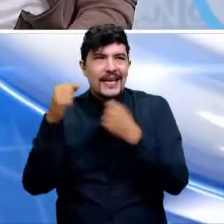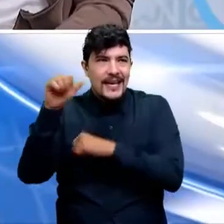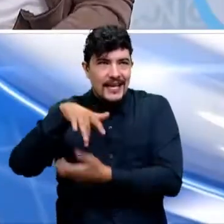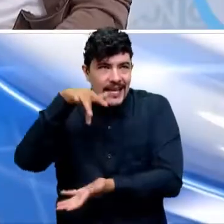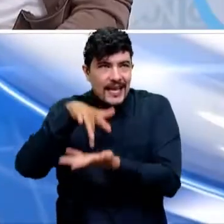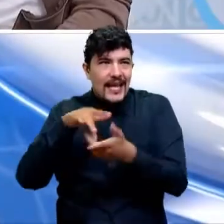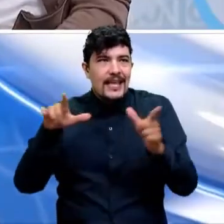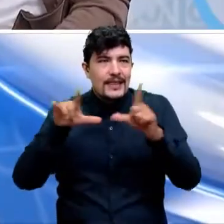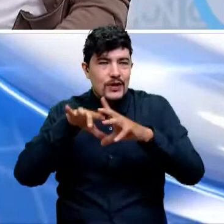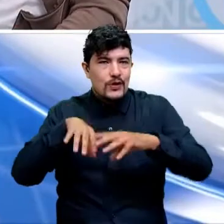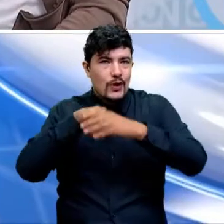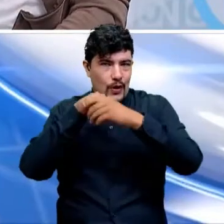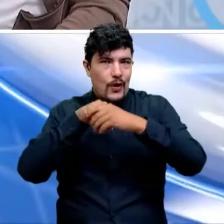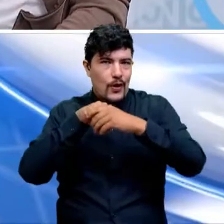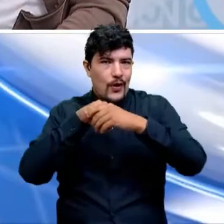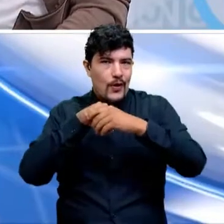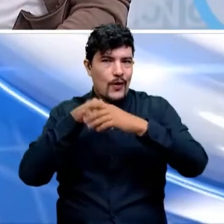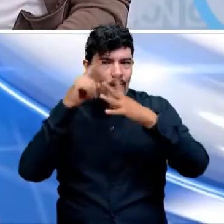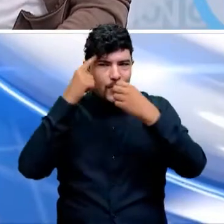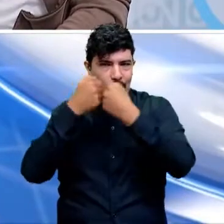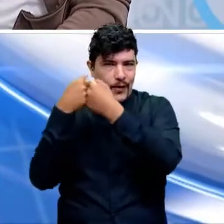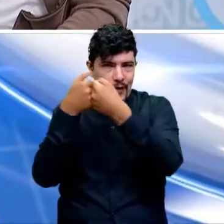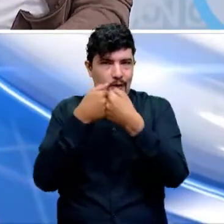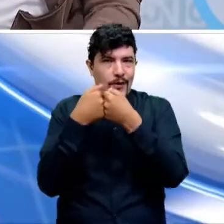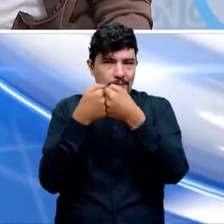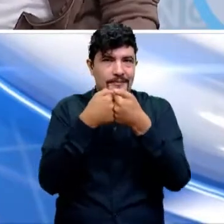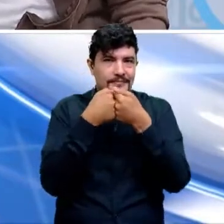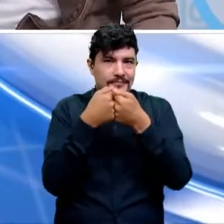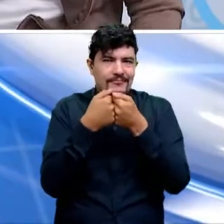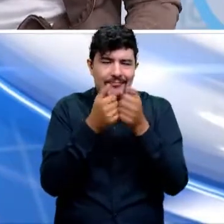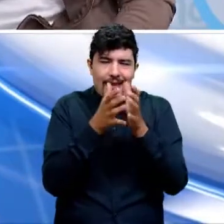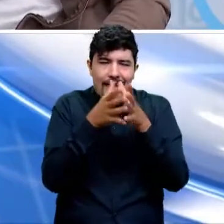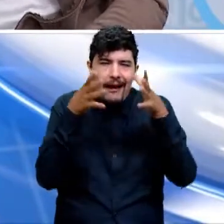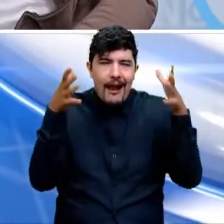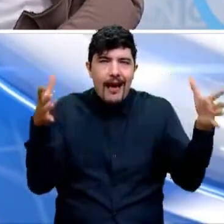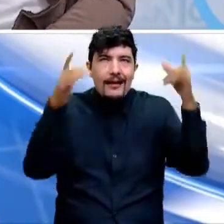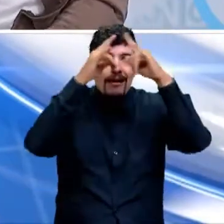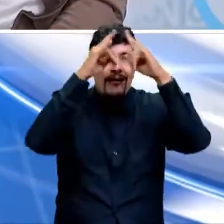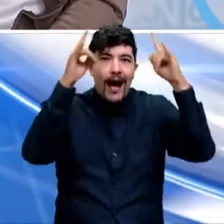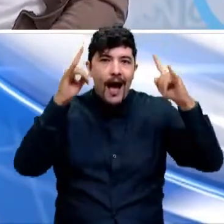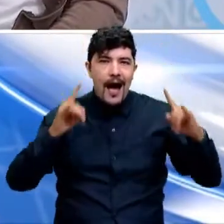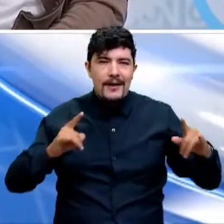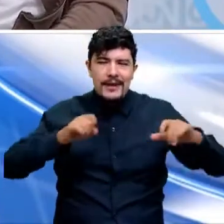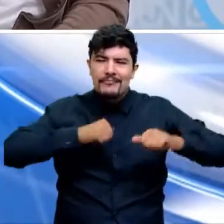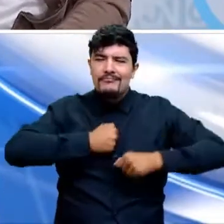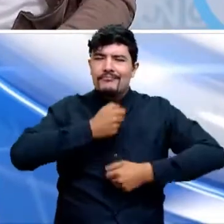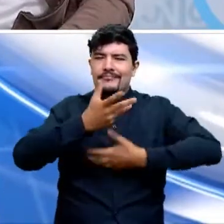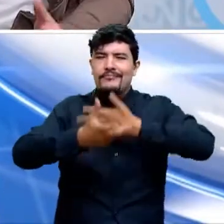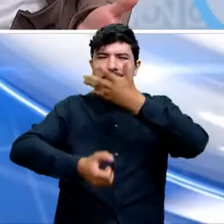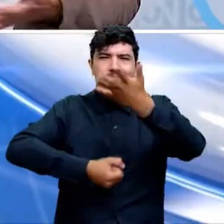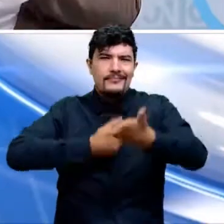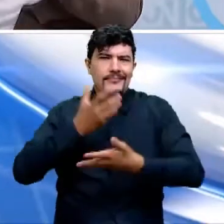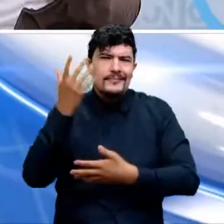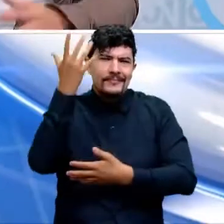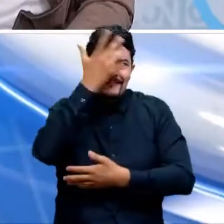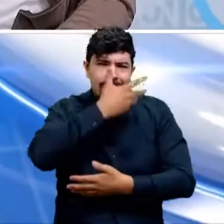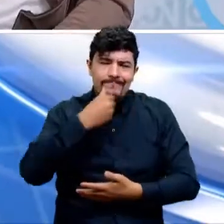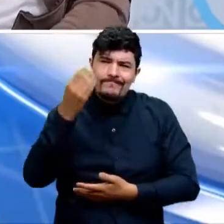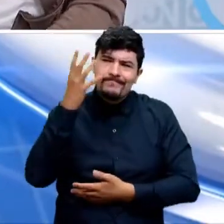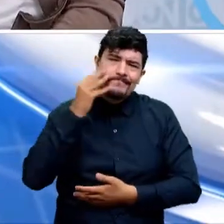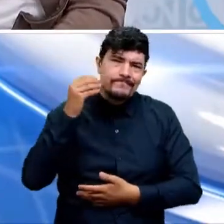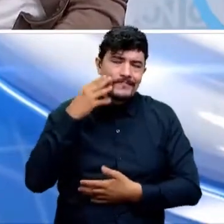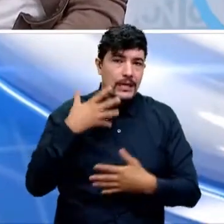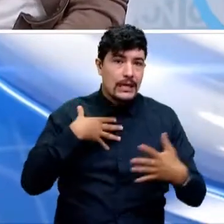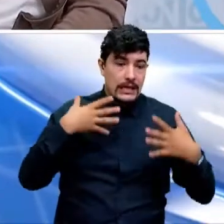con el canal TRO. Hicimos esa gran, la Gran Carpa y bueno, una experiencia súper bonita de cómo se mezcla